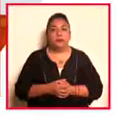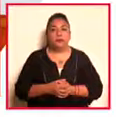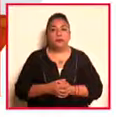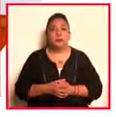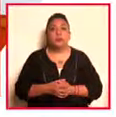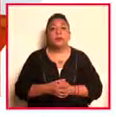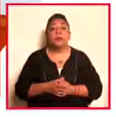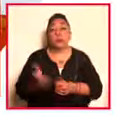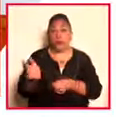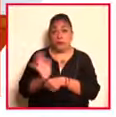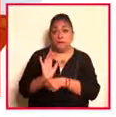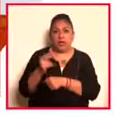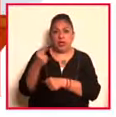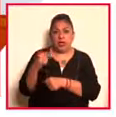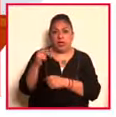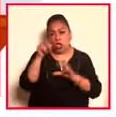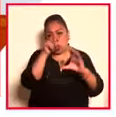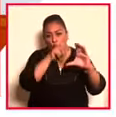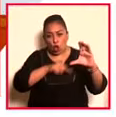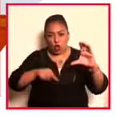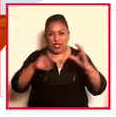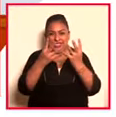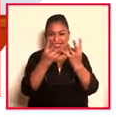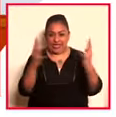La película se llama El hoyo en la cerca.